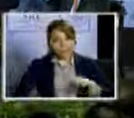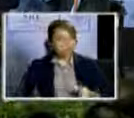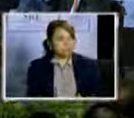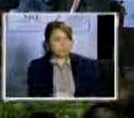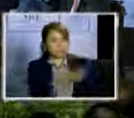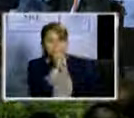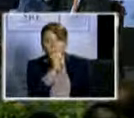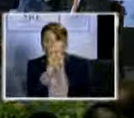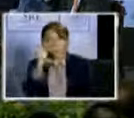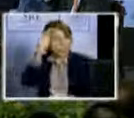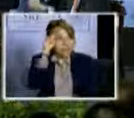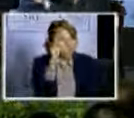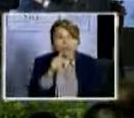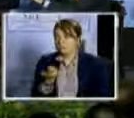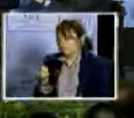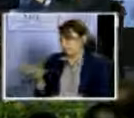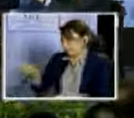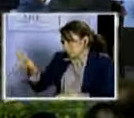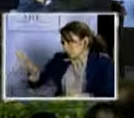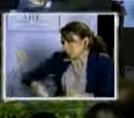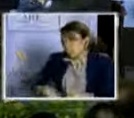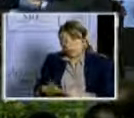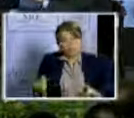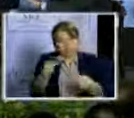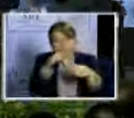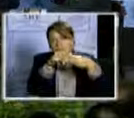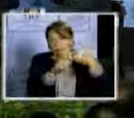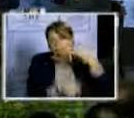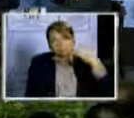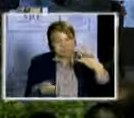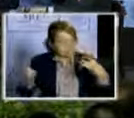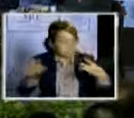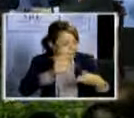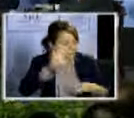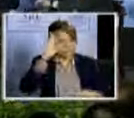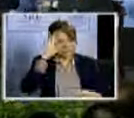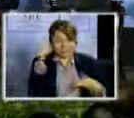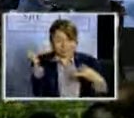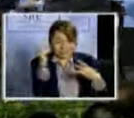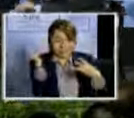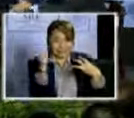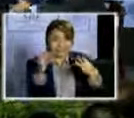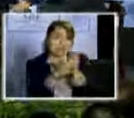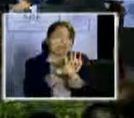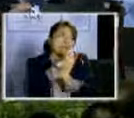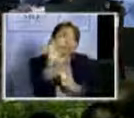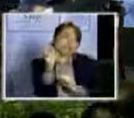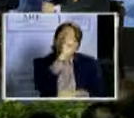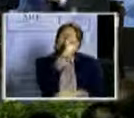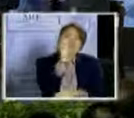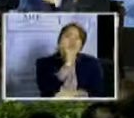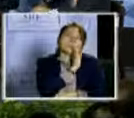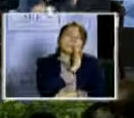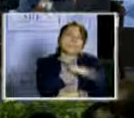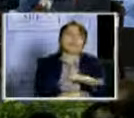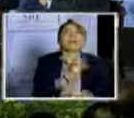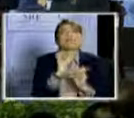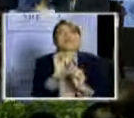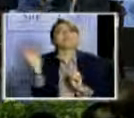puede acordar un programa de trabajo. Creo que Virginia tomó los 3 peores ejemplos, o los mejores ejemplos, más bien dicho, de